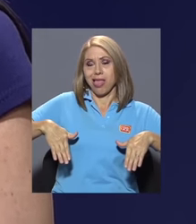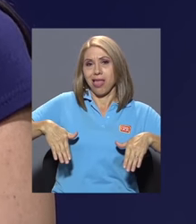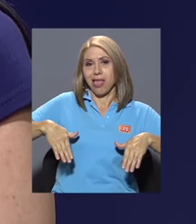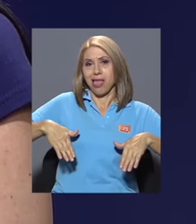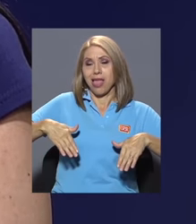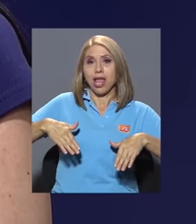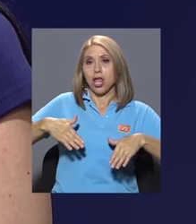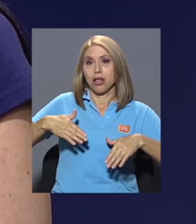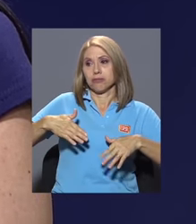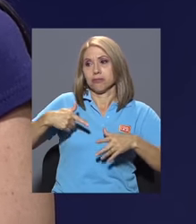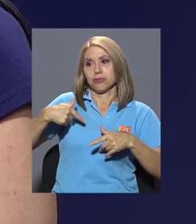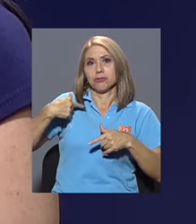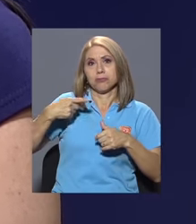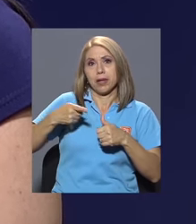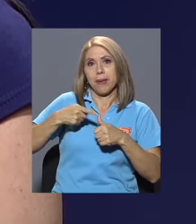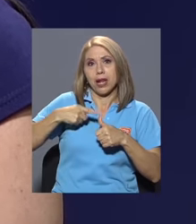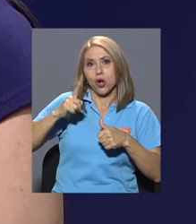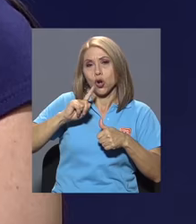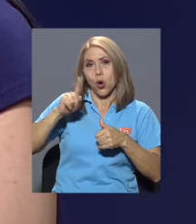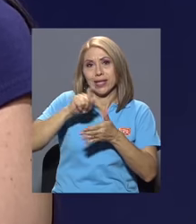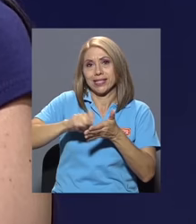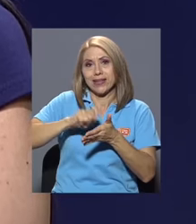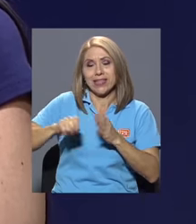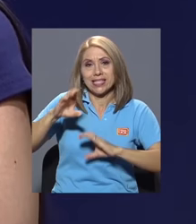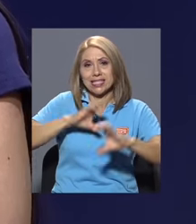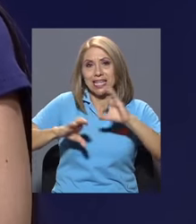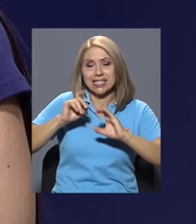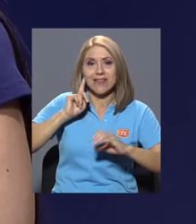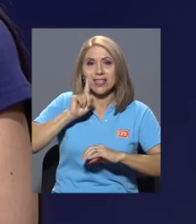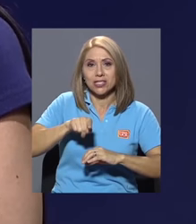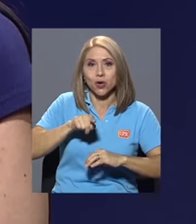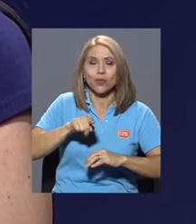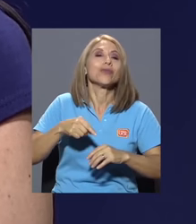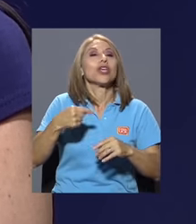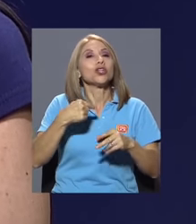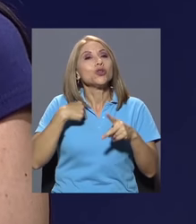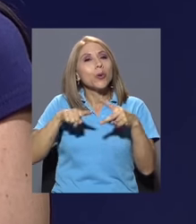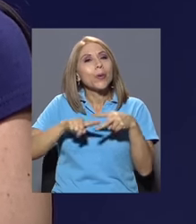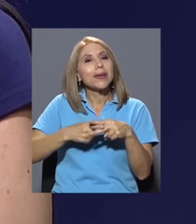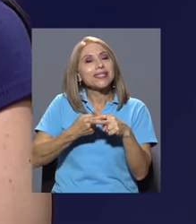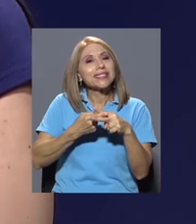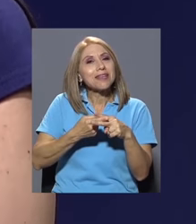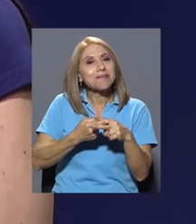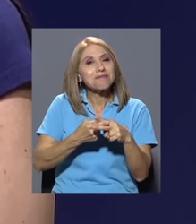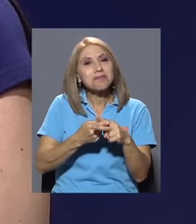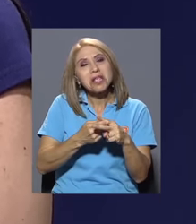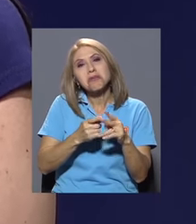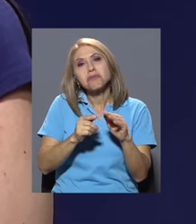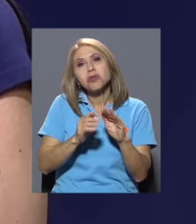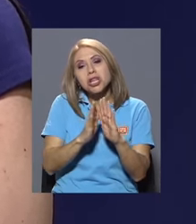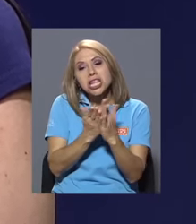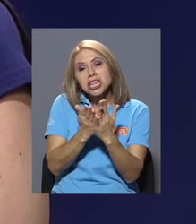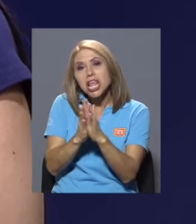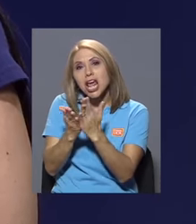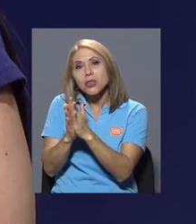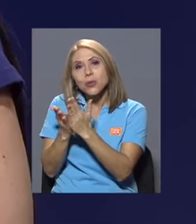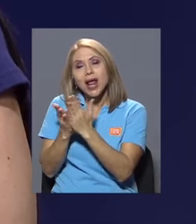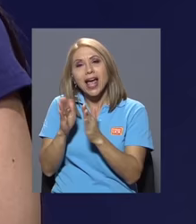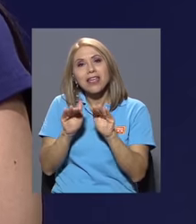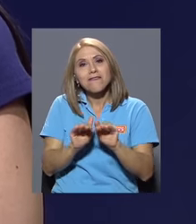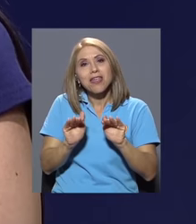obras en ciencia ficción, sino que yo comencé a leer estos libros que se leían de literatura infantil y